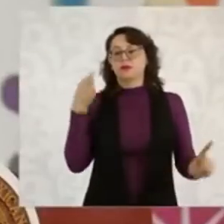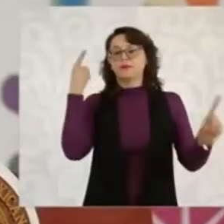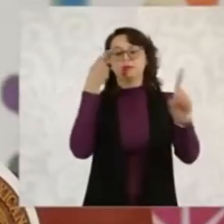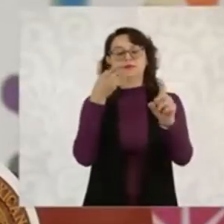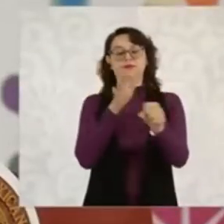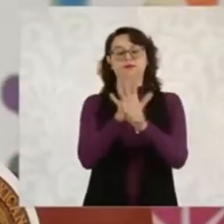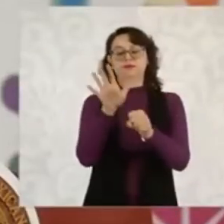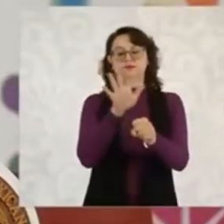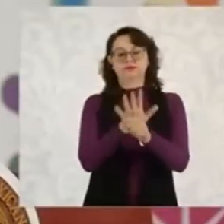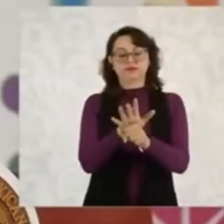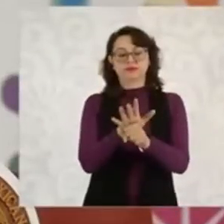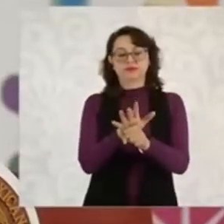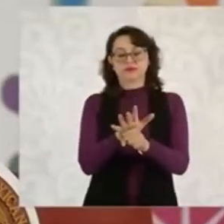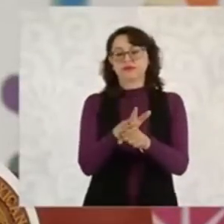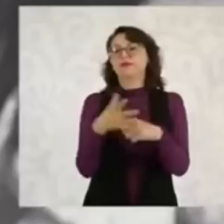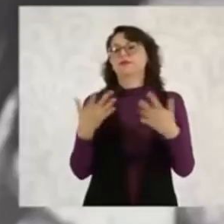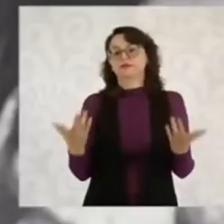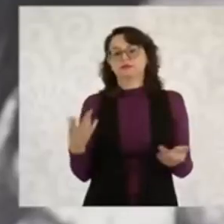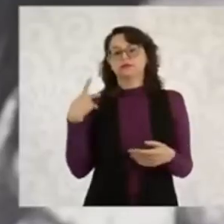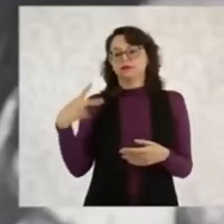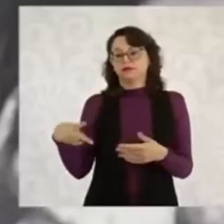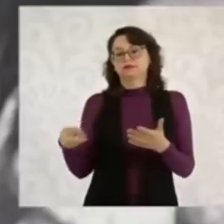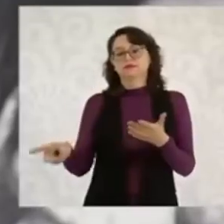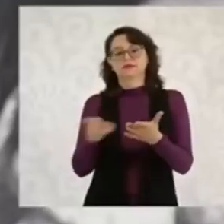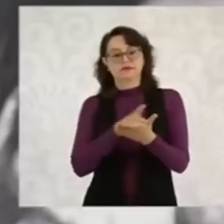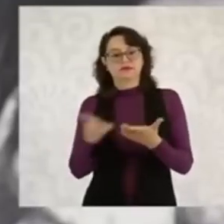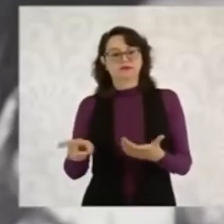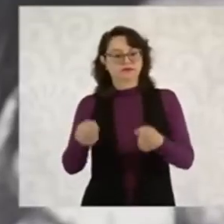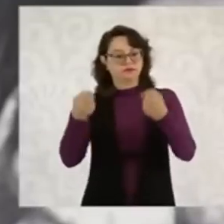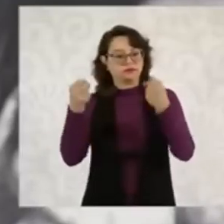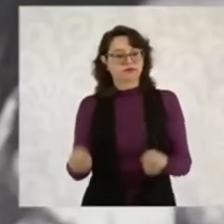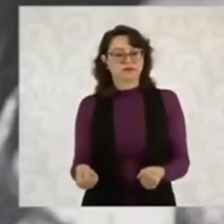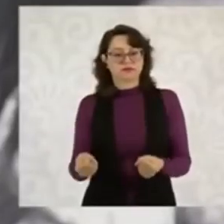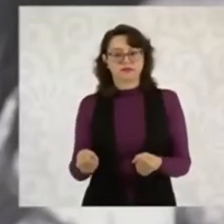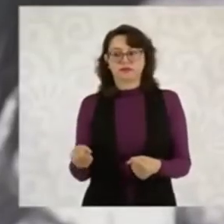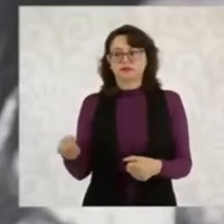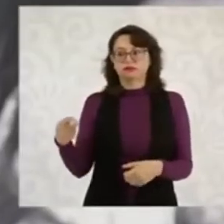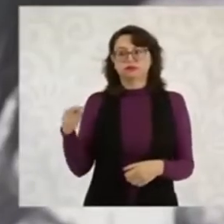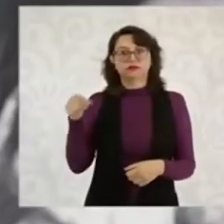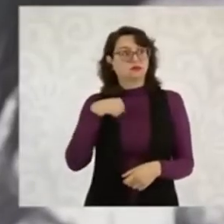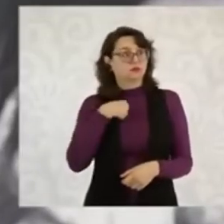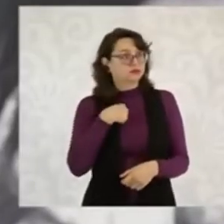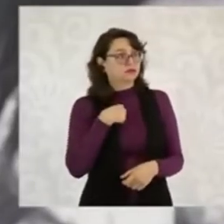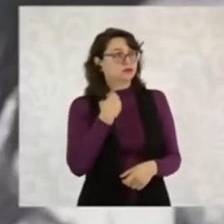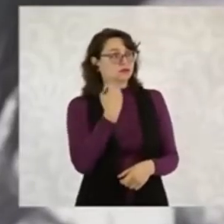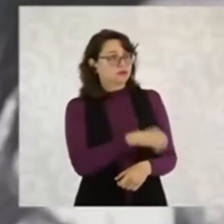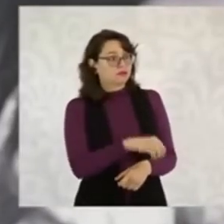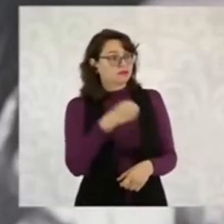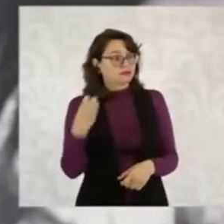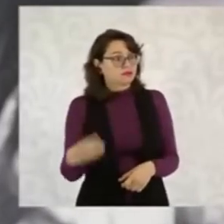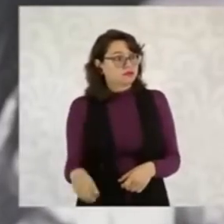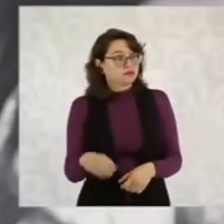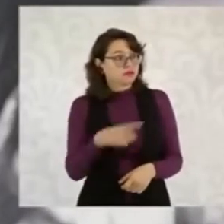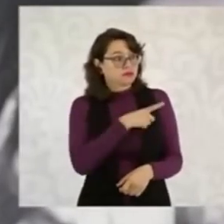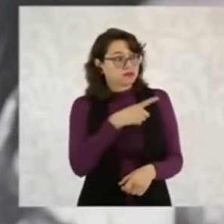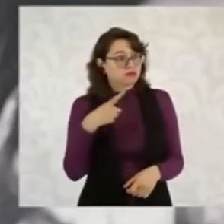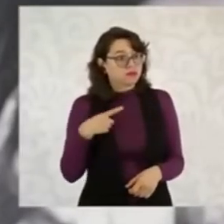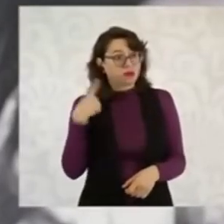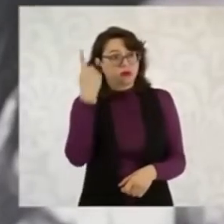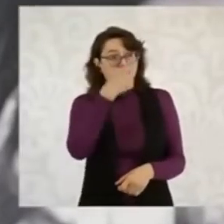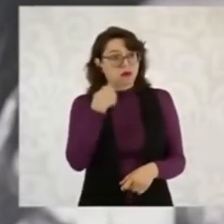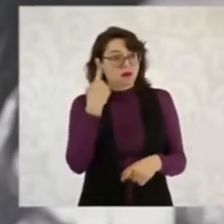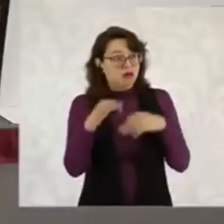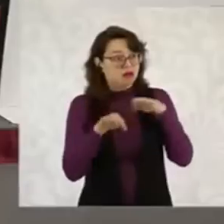objetivos de esta reforma es que se garantice los derechos sin quitarle a las personas trabajadoras la libertad de